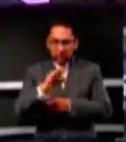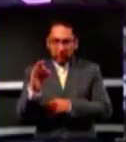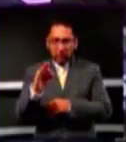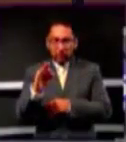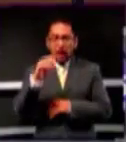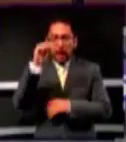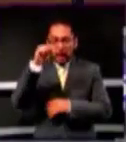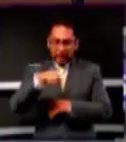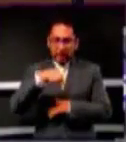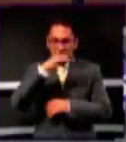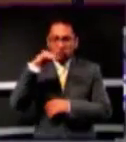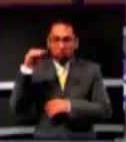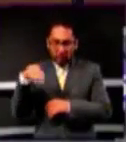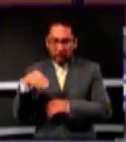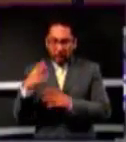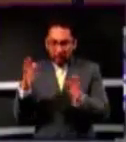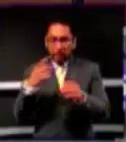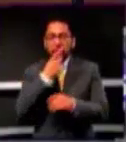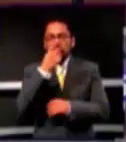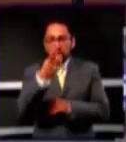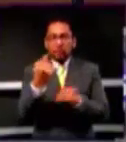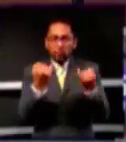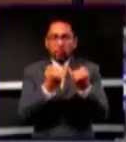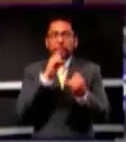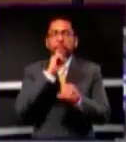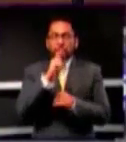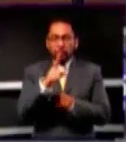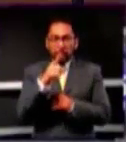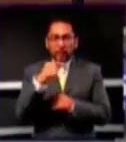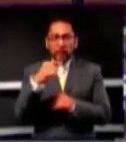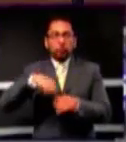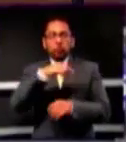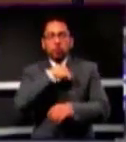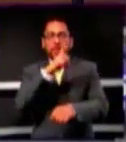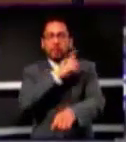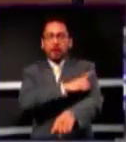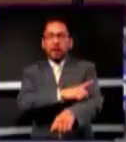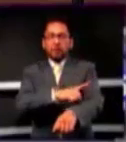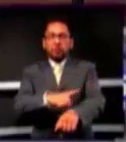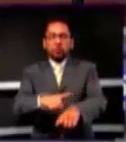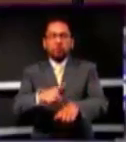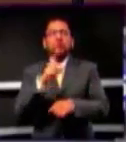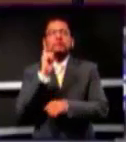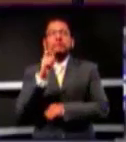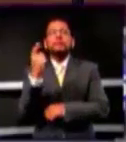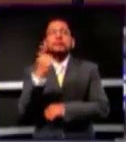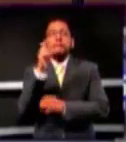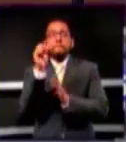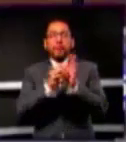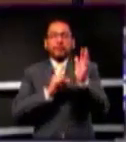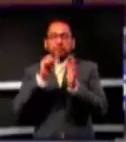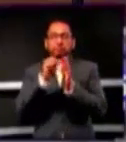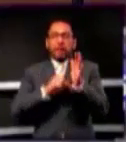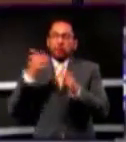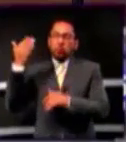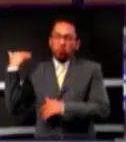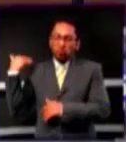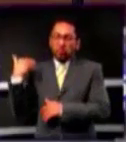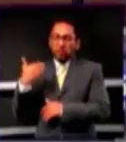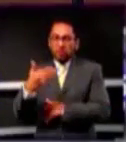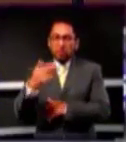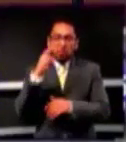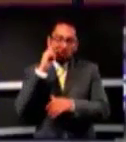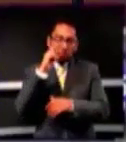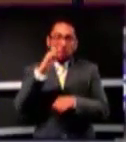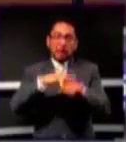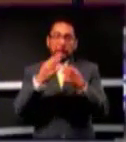Michoacán? En Michoacán. Uh-huh. Y te comento también que pues somos la delegación que en los últimos meses tenemos el